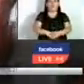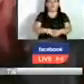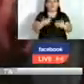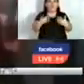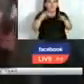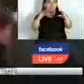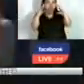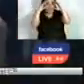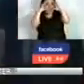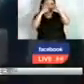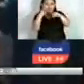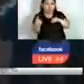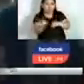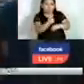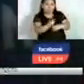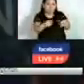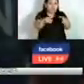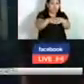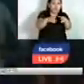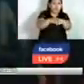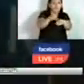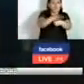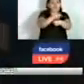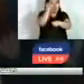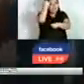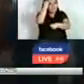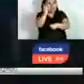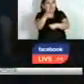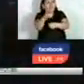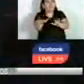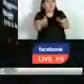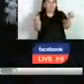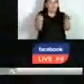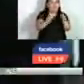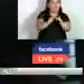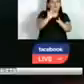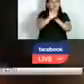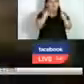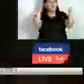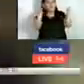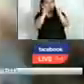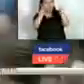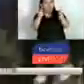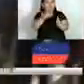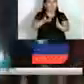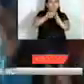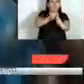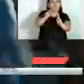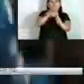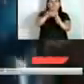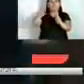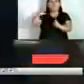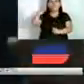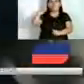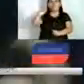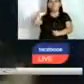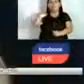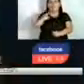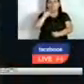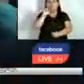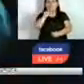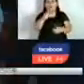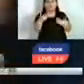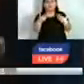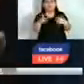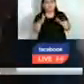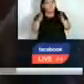de la noche, simpatizantes de Nuevas Ideas llegaron a la sede para festejar con su líder, Óscar Parada, quien al llegar al lugar